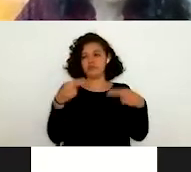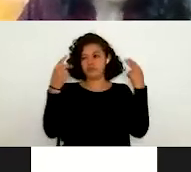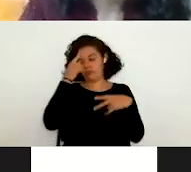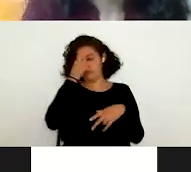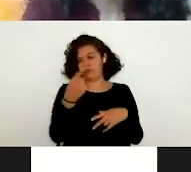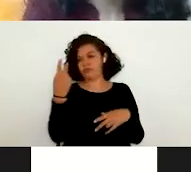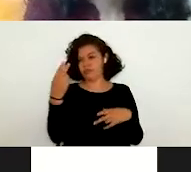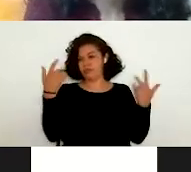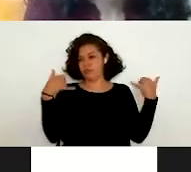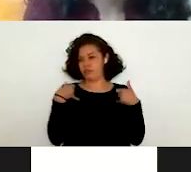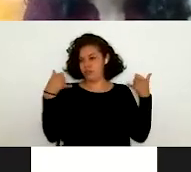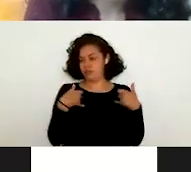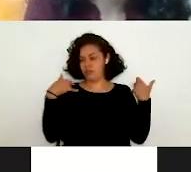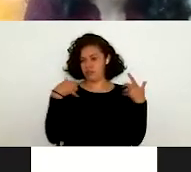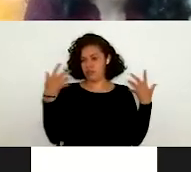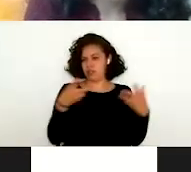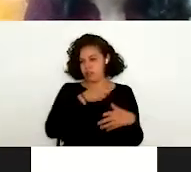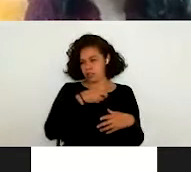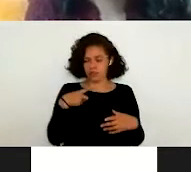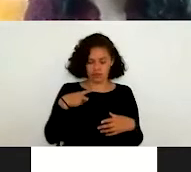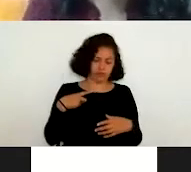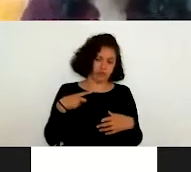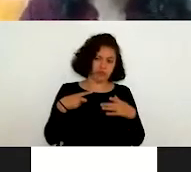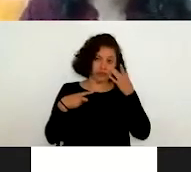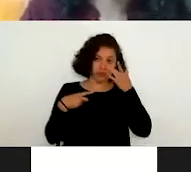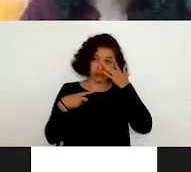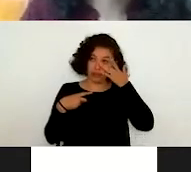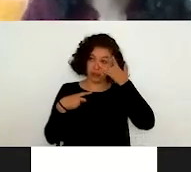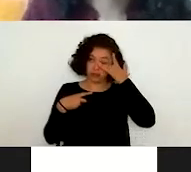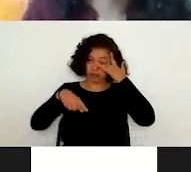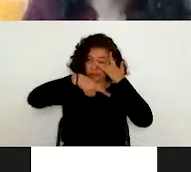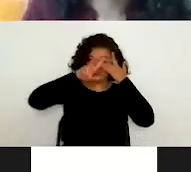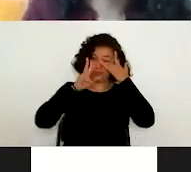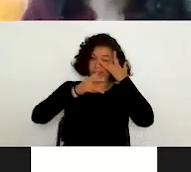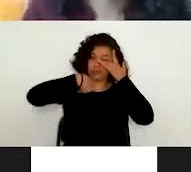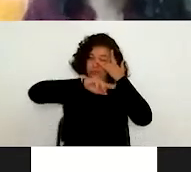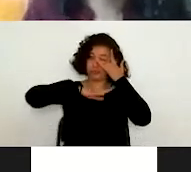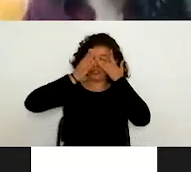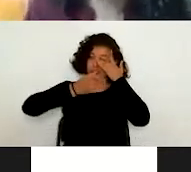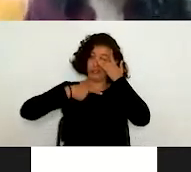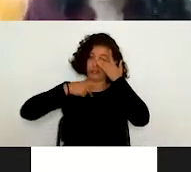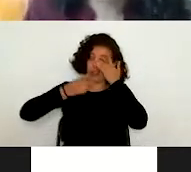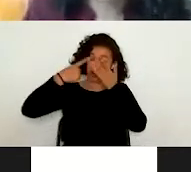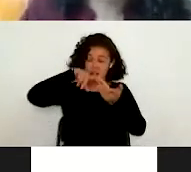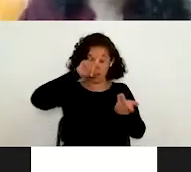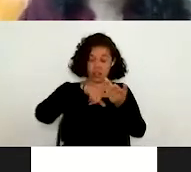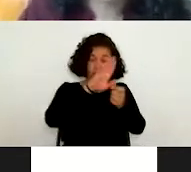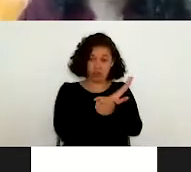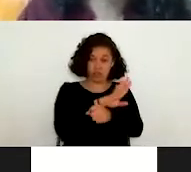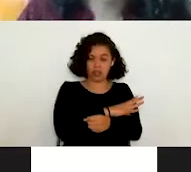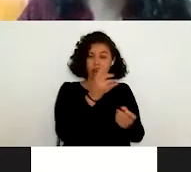jóvenes. Si se dan cuenta, también incluyen a quiénes vamos a beneficiar o a cuántas personas vamos